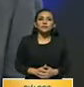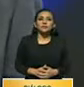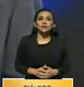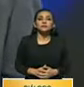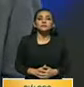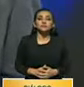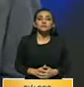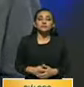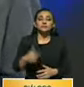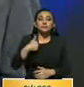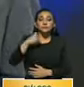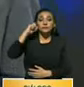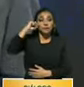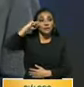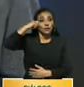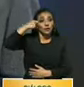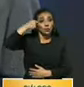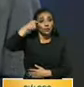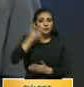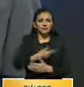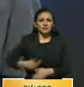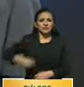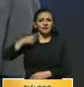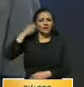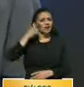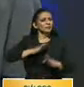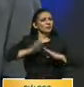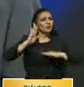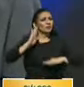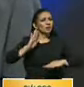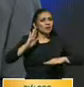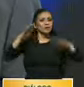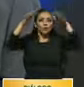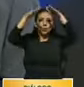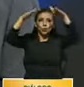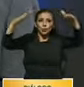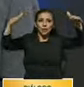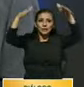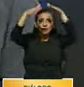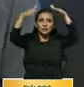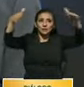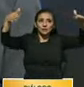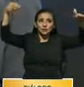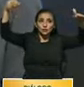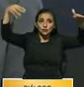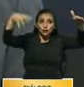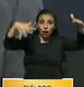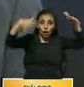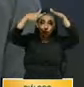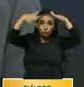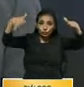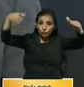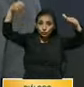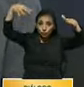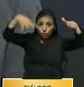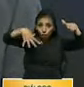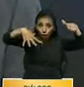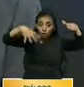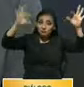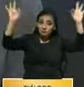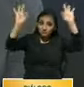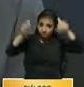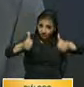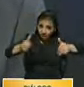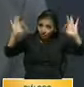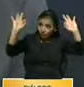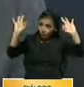Yo recuerdo que Correa también prometió hacer los paneles solares, pues nosotros vamos a hacer los paneles solares para dar energía limpia y ahí